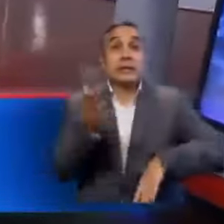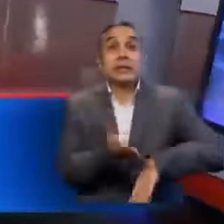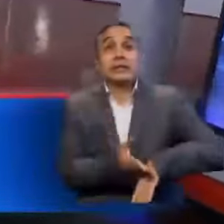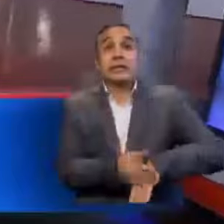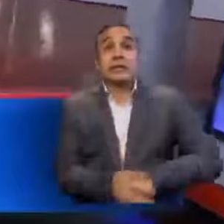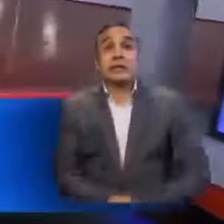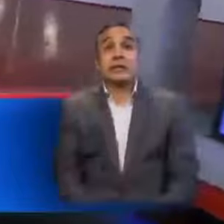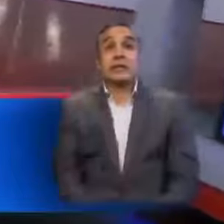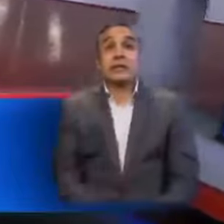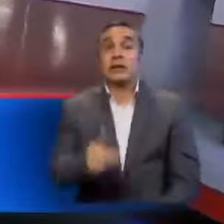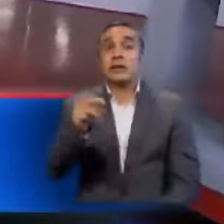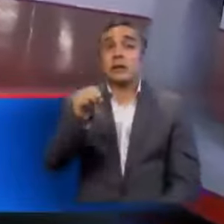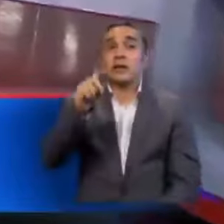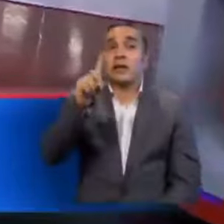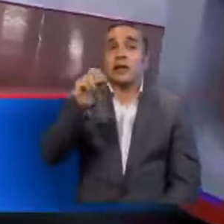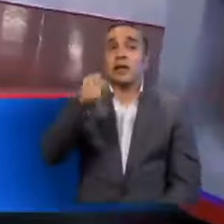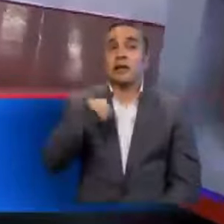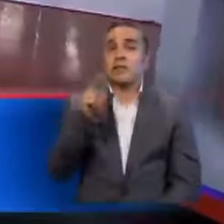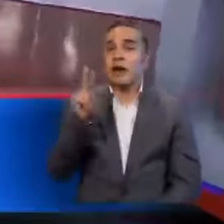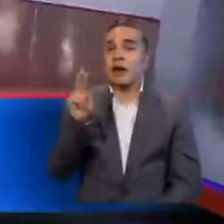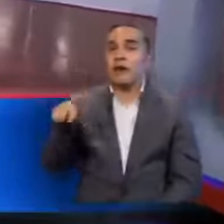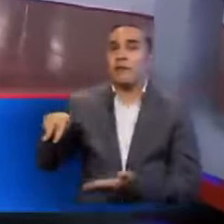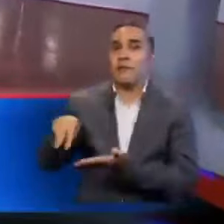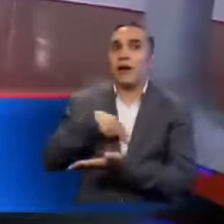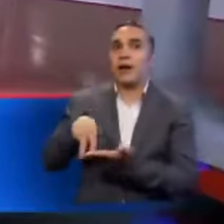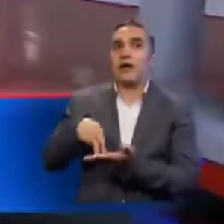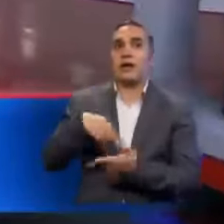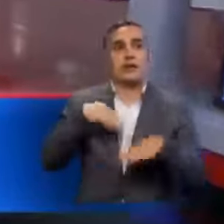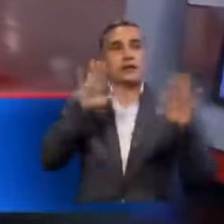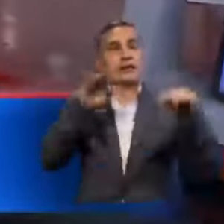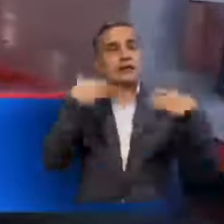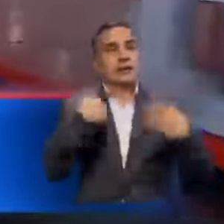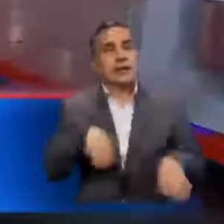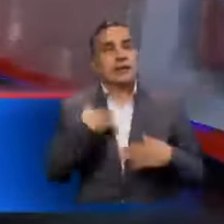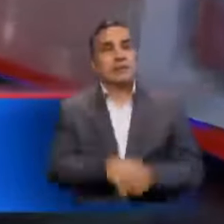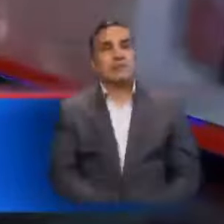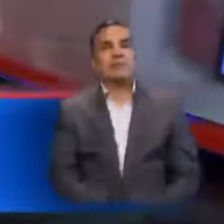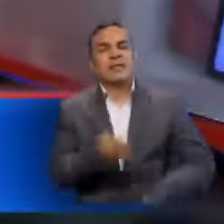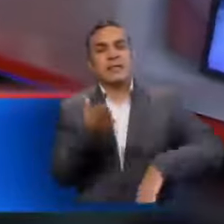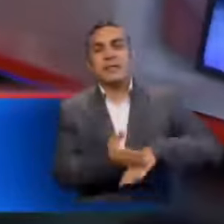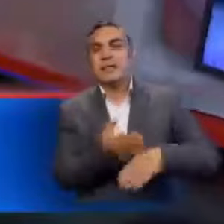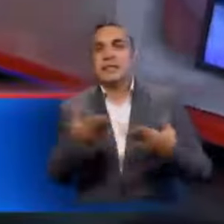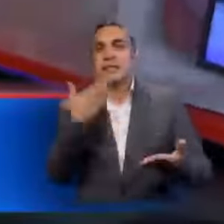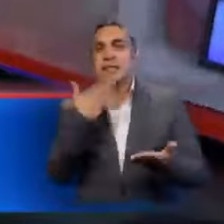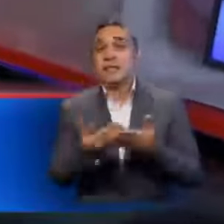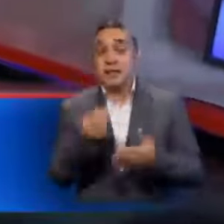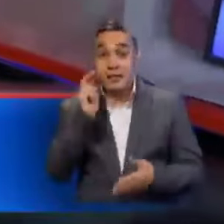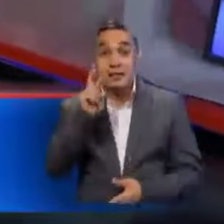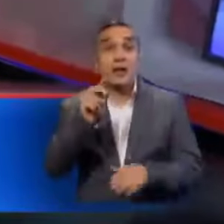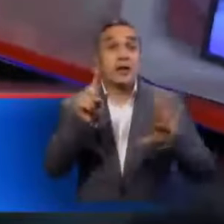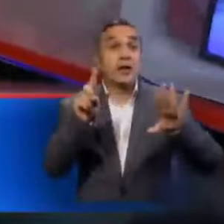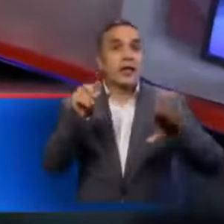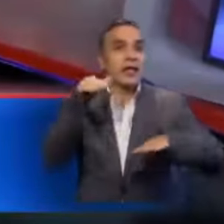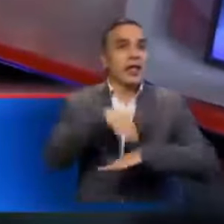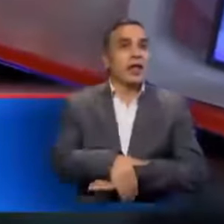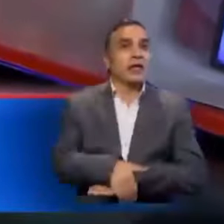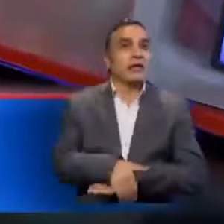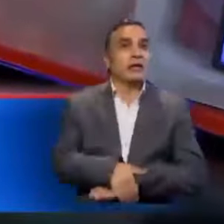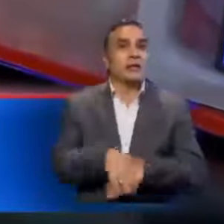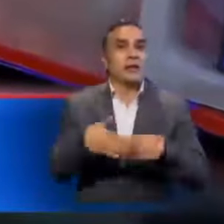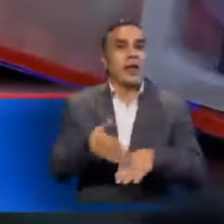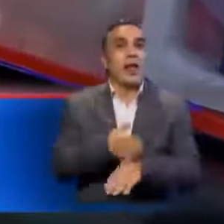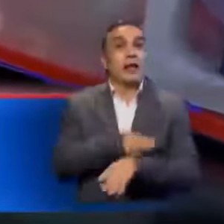nuevo. Ronald es mi pareja esta vez. Es mi despedida, sí, señor, del canal. Bueno, les agradezco muchísimo. No, mentira. Nos vemos en serio, 6:00 de la tarde, desde un poquito